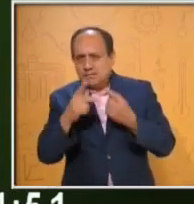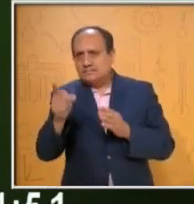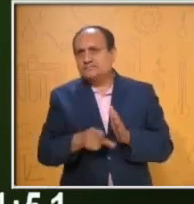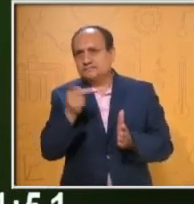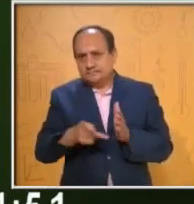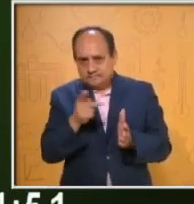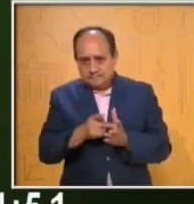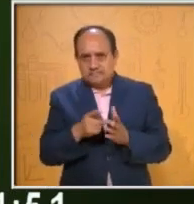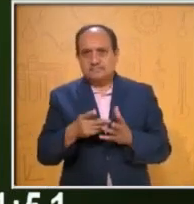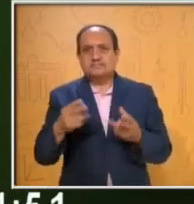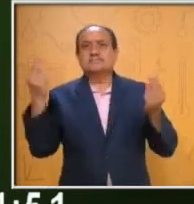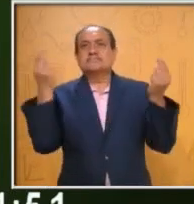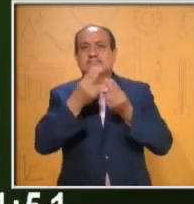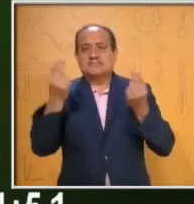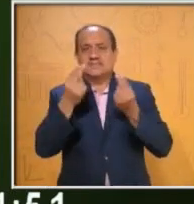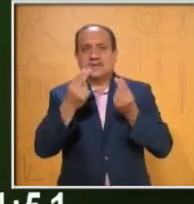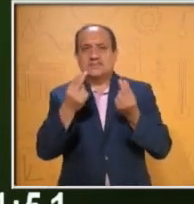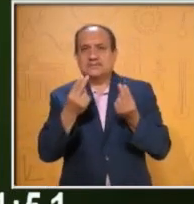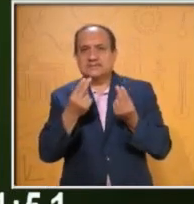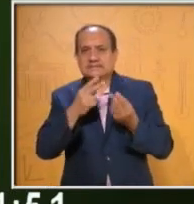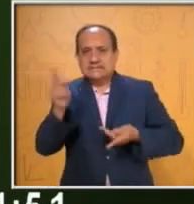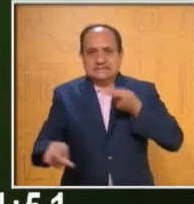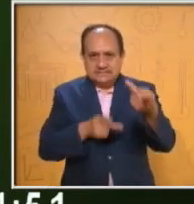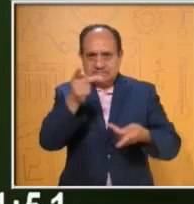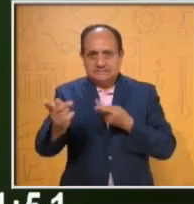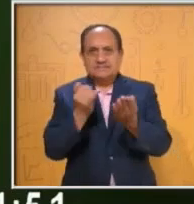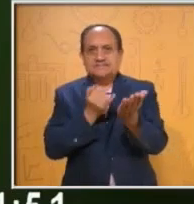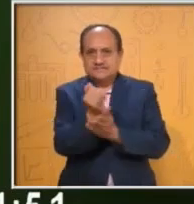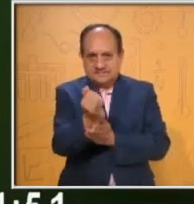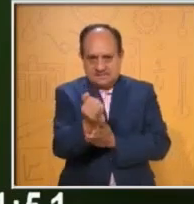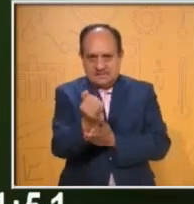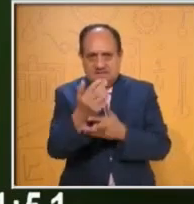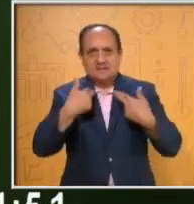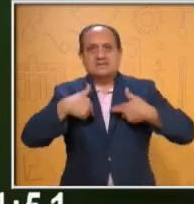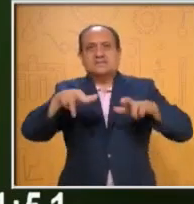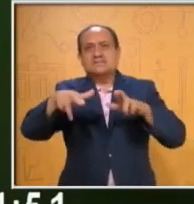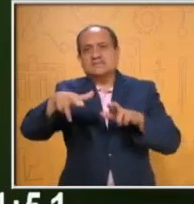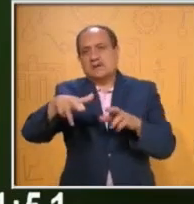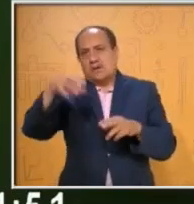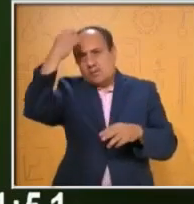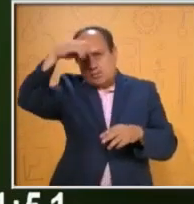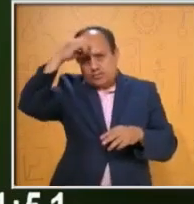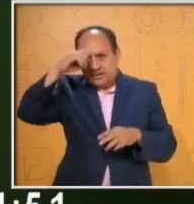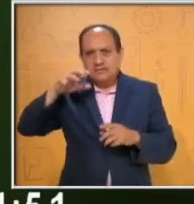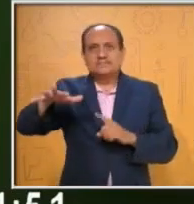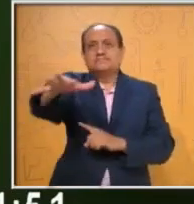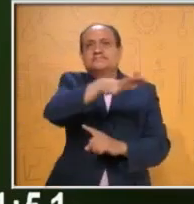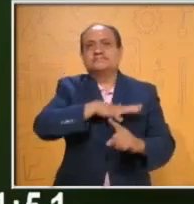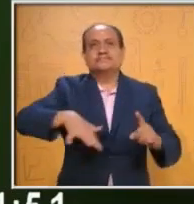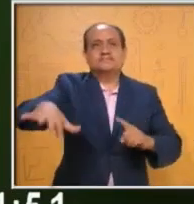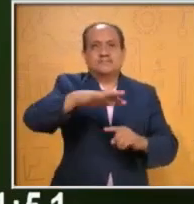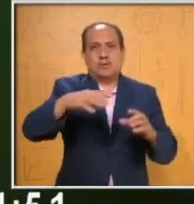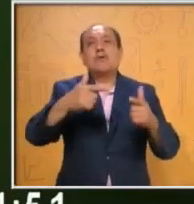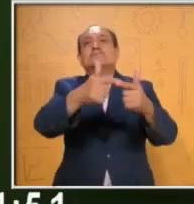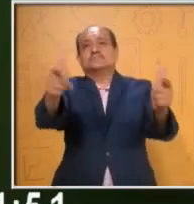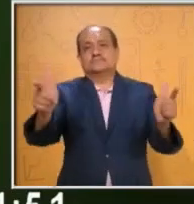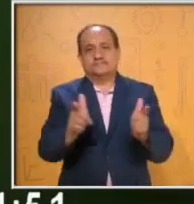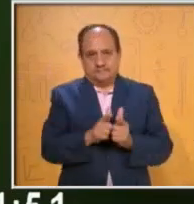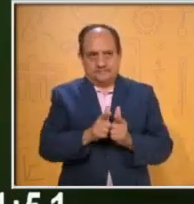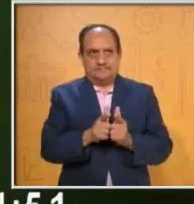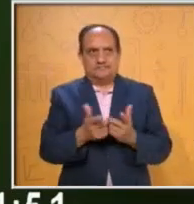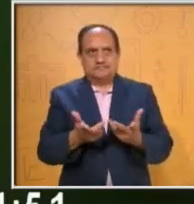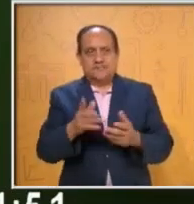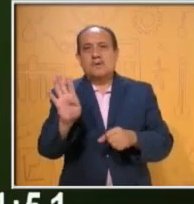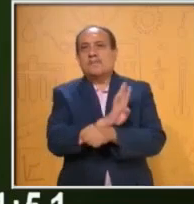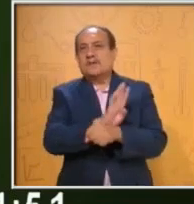ocasiones en las que necesitamos tomar una decisión representando las opiniones de todos los Exacto. Los que todos